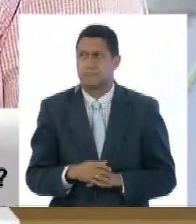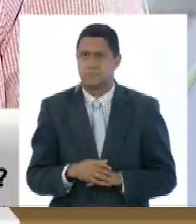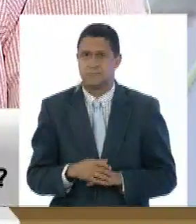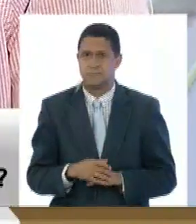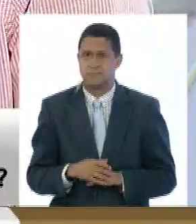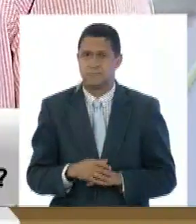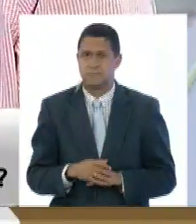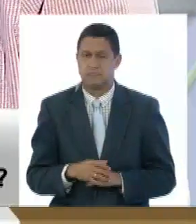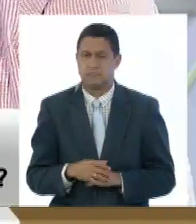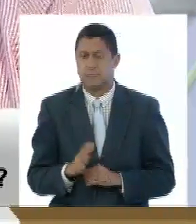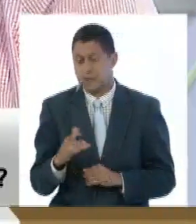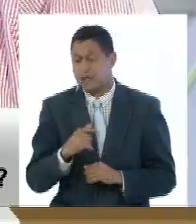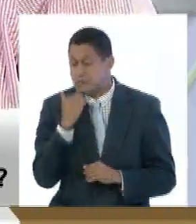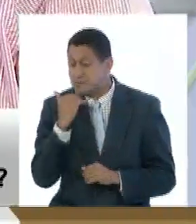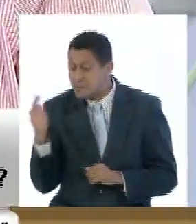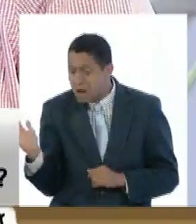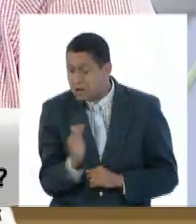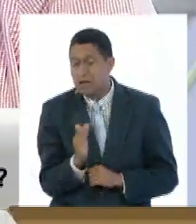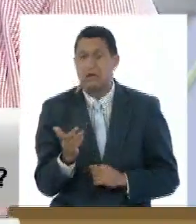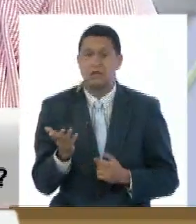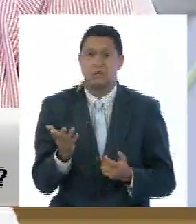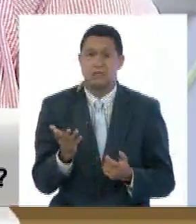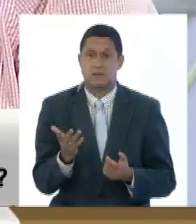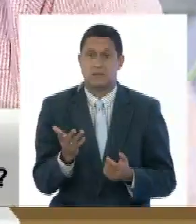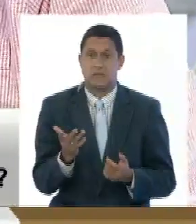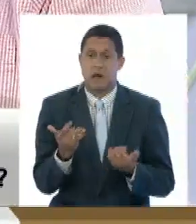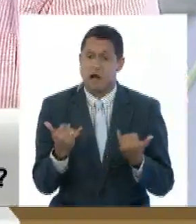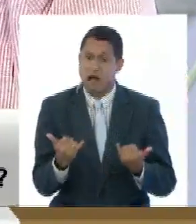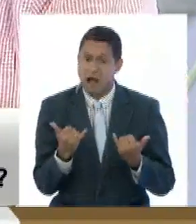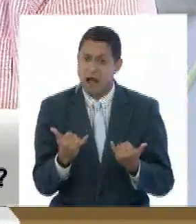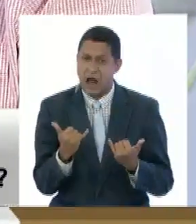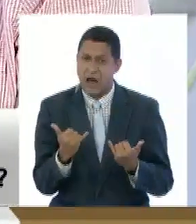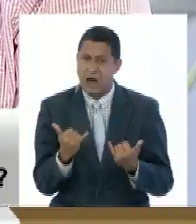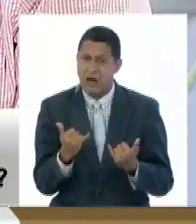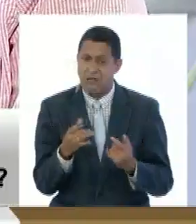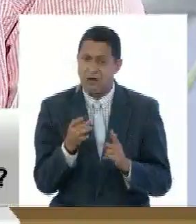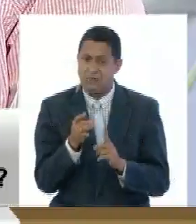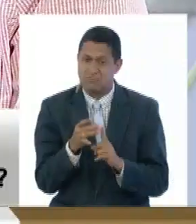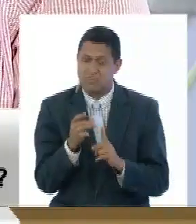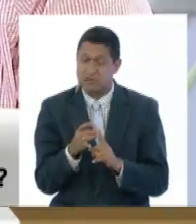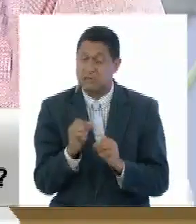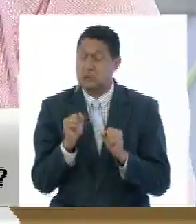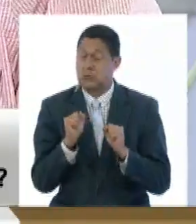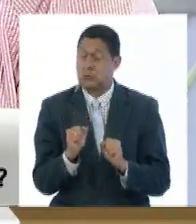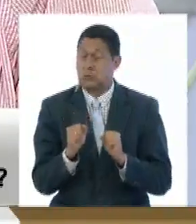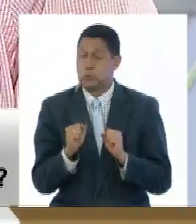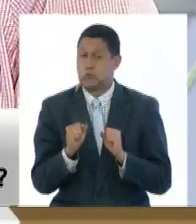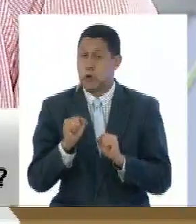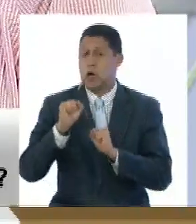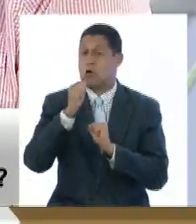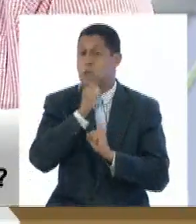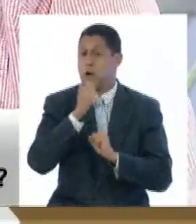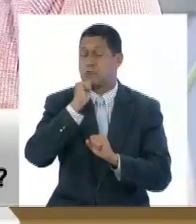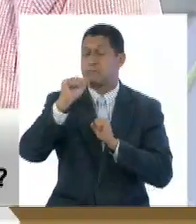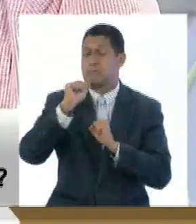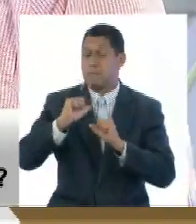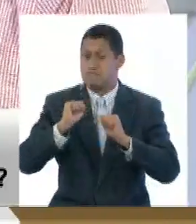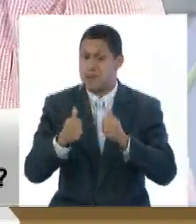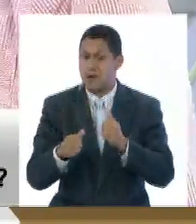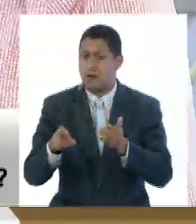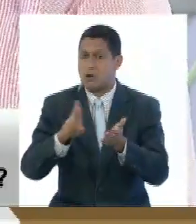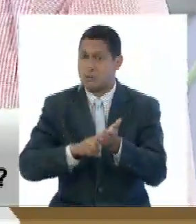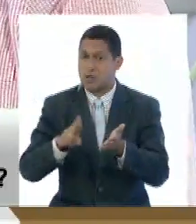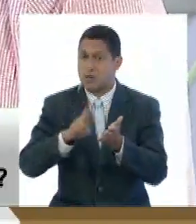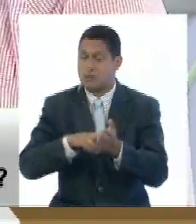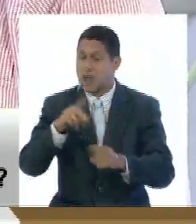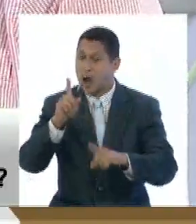80, okay, de los 90 para acá, resulta que ahora el bacilo se ha vuelto un poquito más resistente y ha empezado a reproducirse